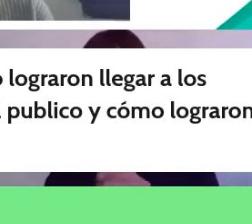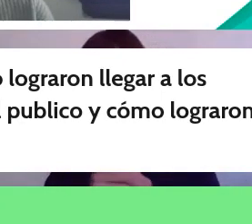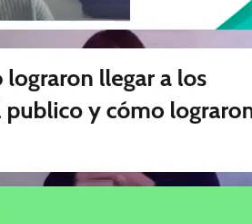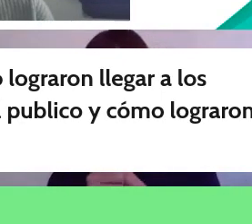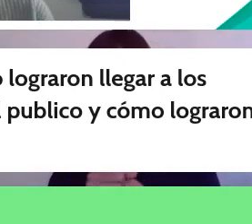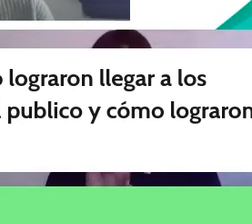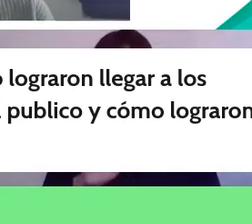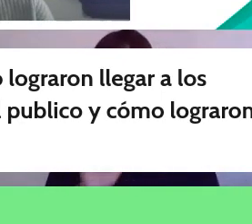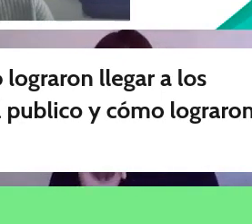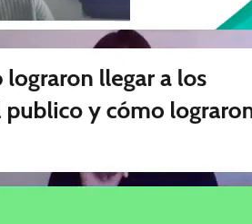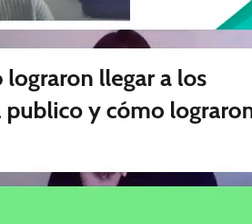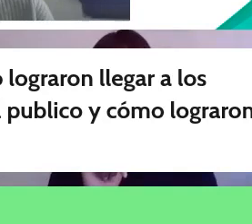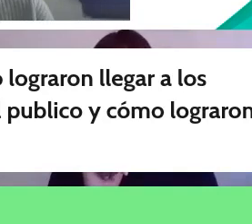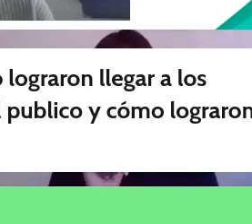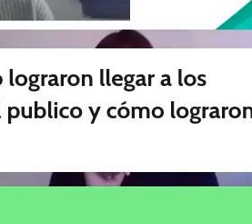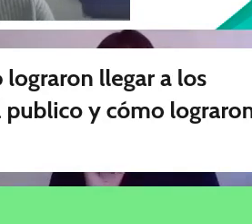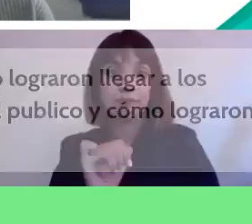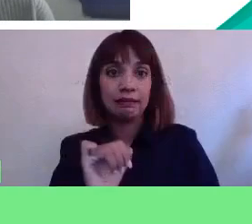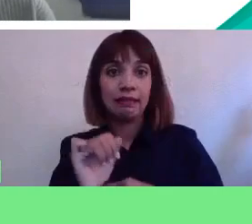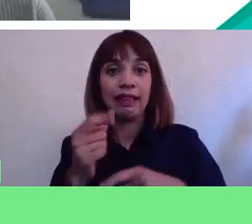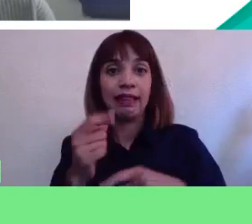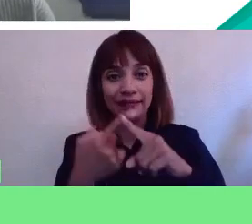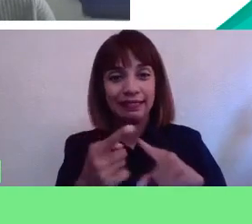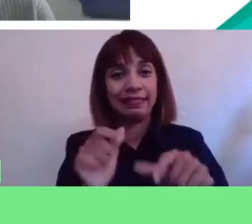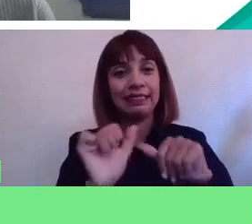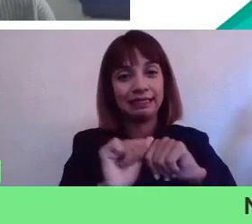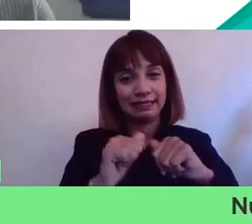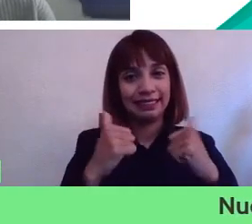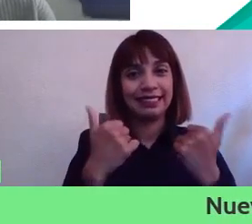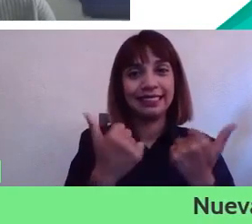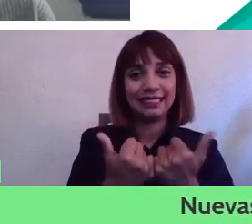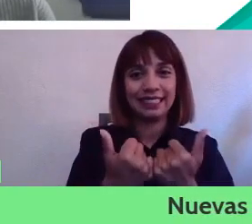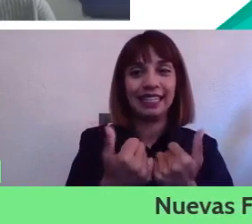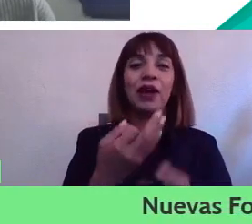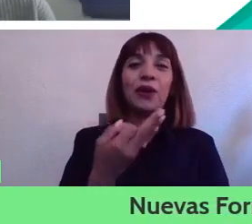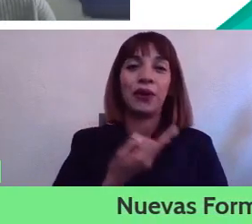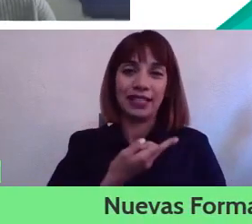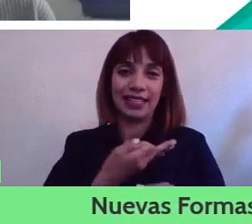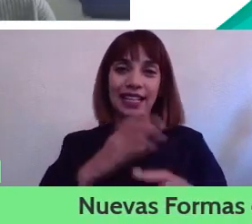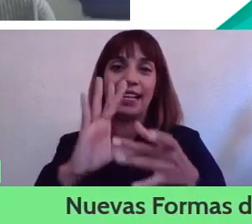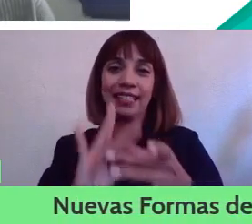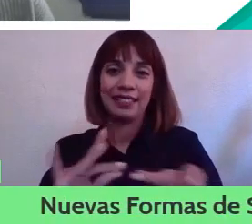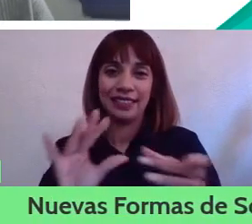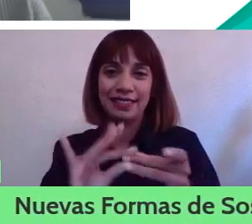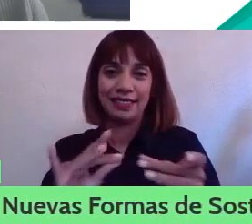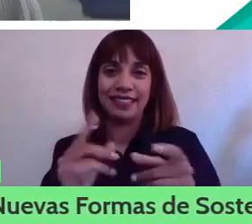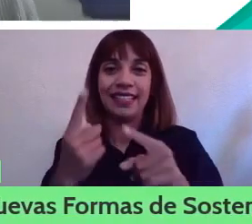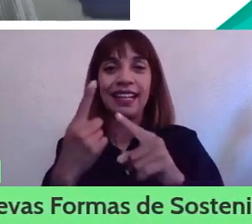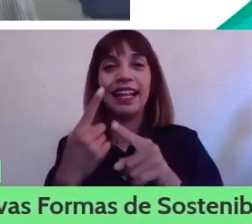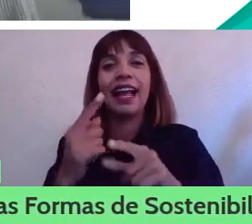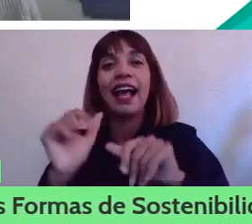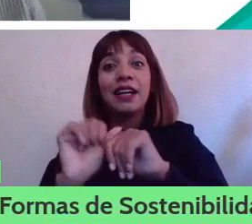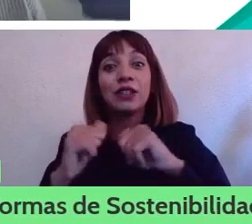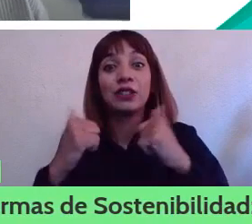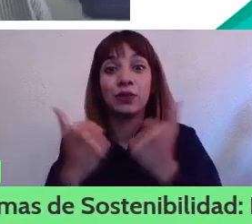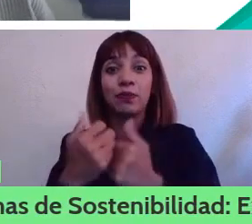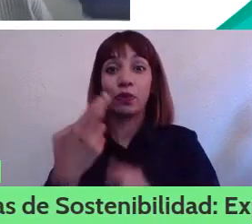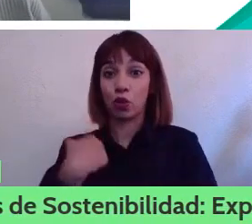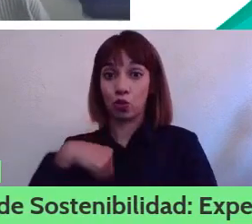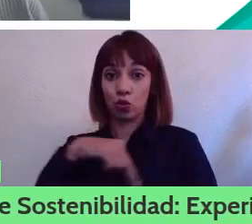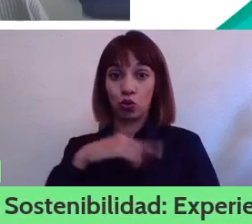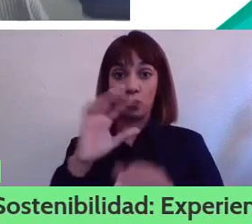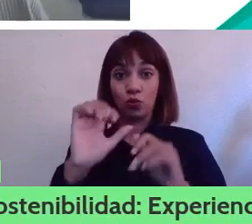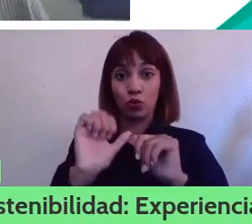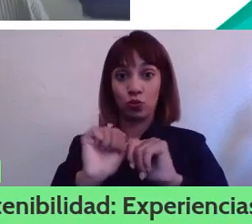larga. Larga. Realmente creo que deberías explicarles que no sos una ONG, sos una cooperativa. Claro, nosotros somos una